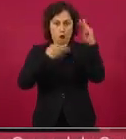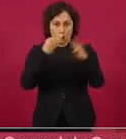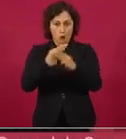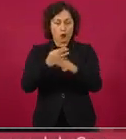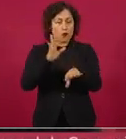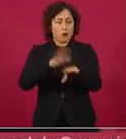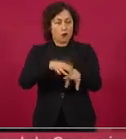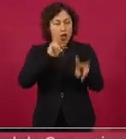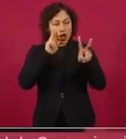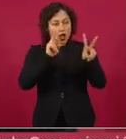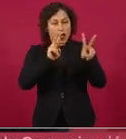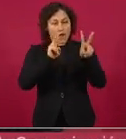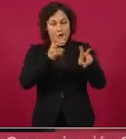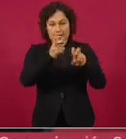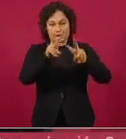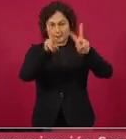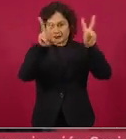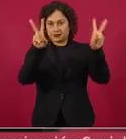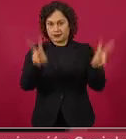Por eso